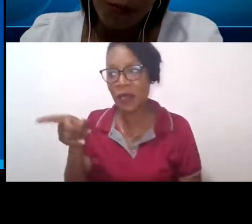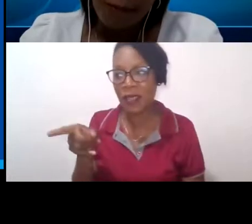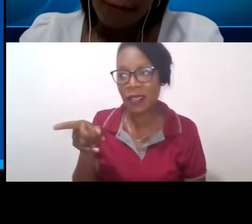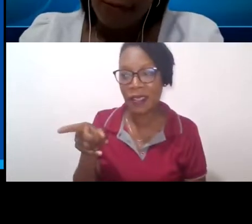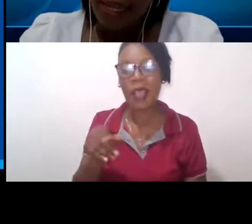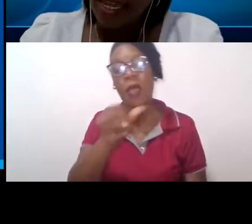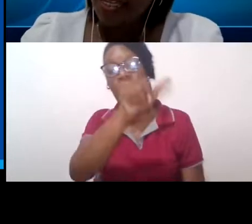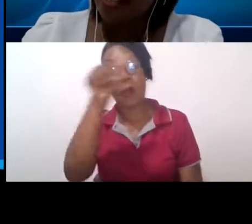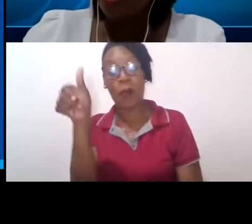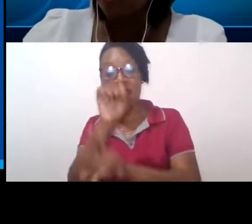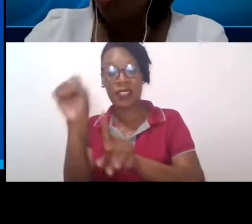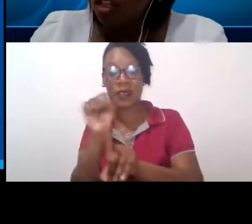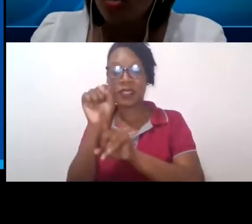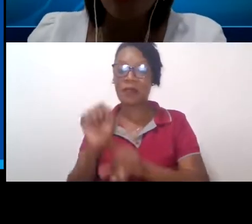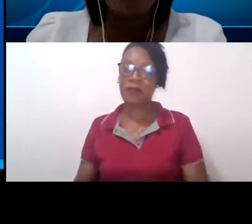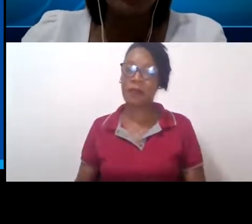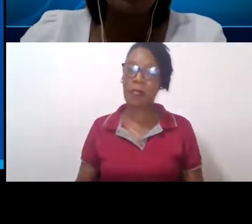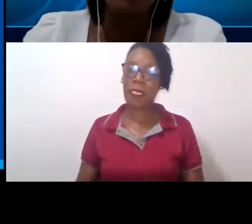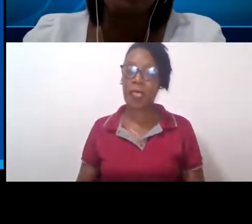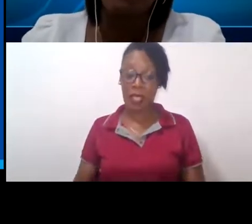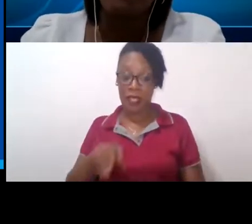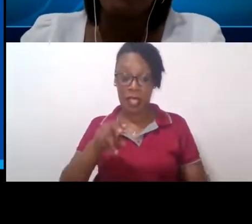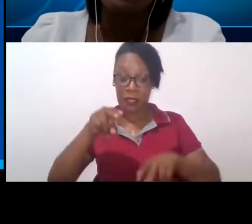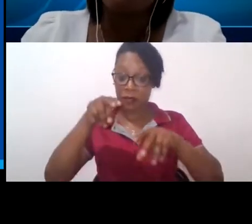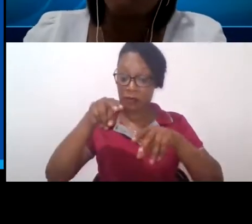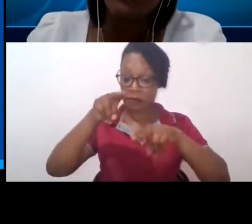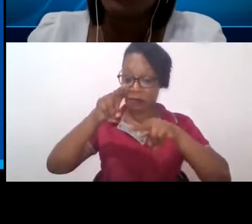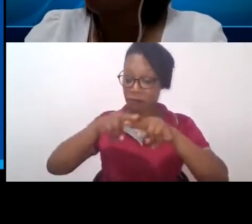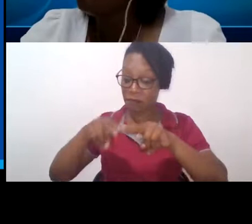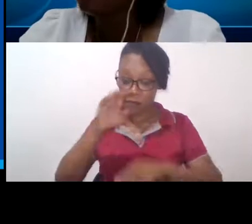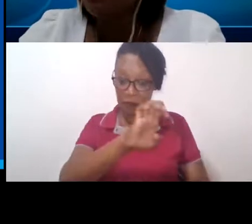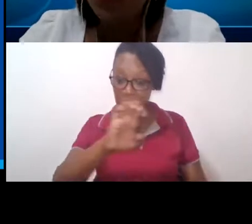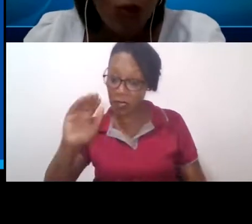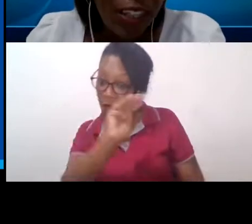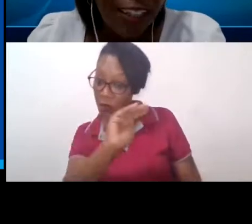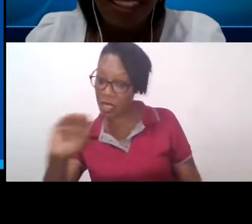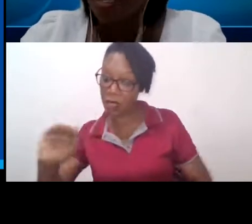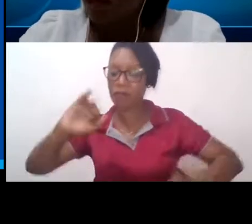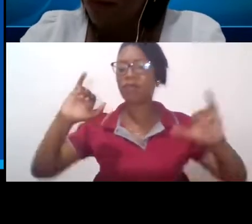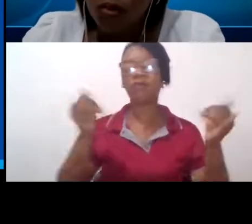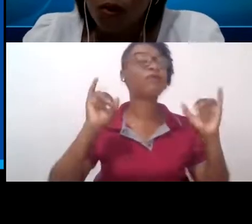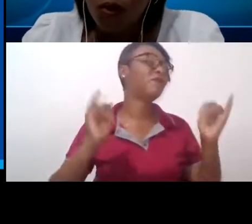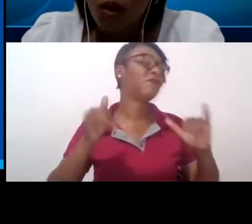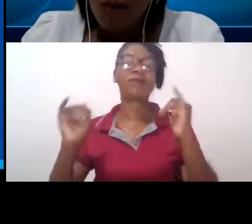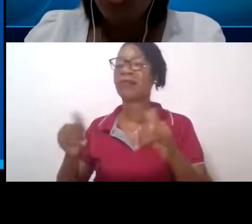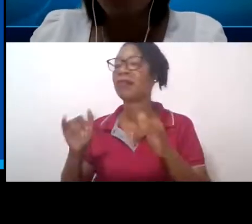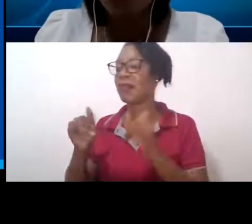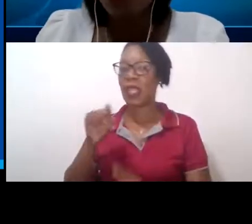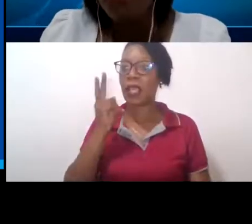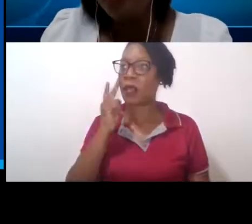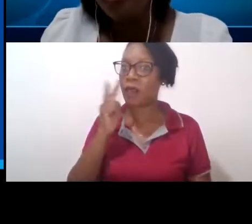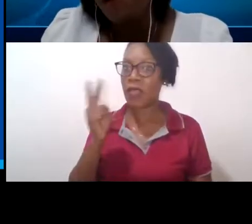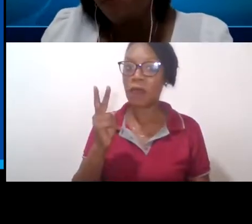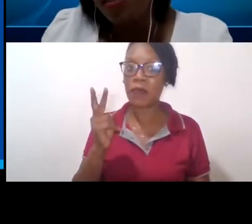situación. Están los niños jugando y de repente no nos dimos cuenta de qué pasó, pero